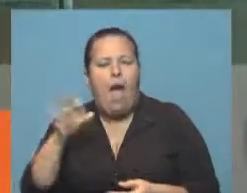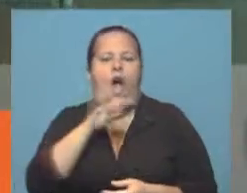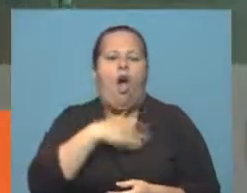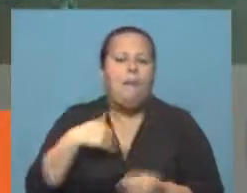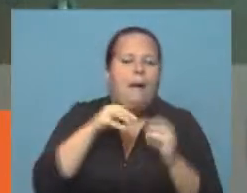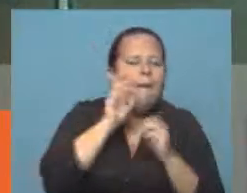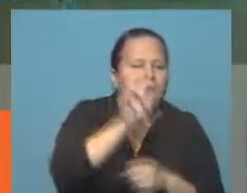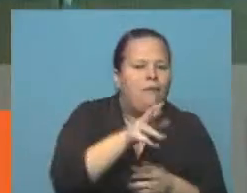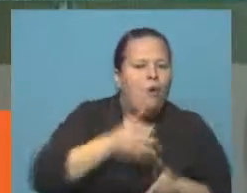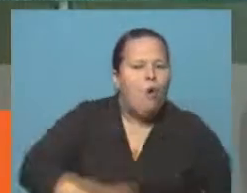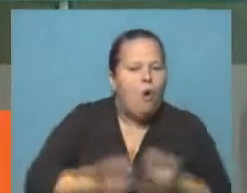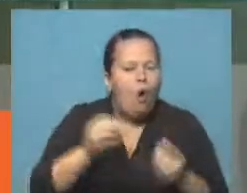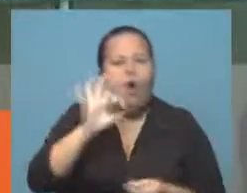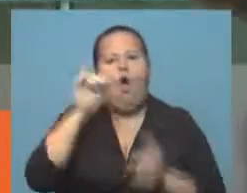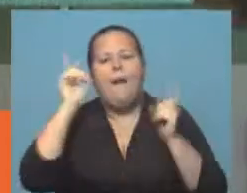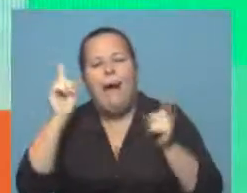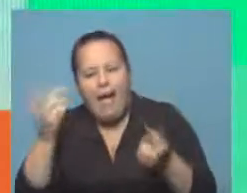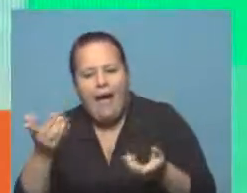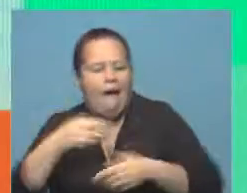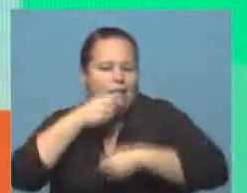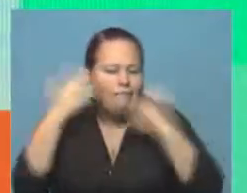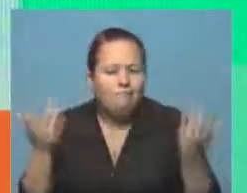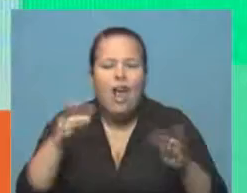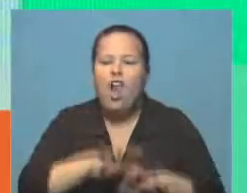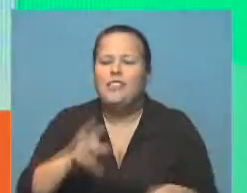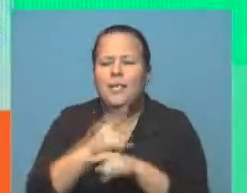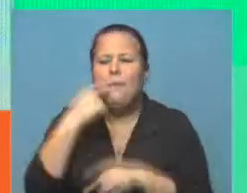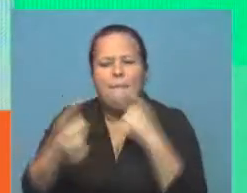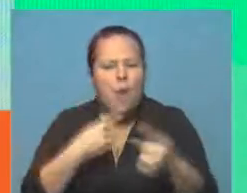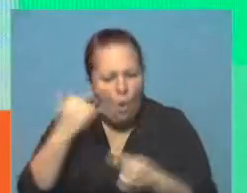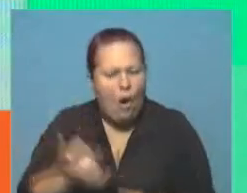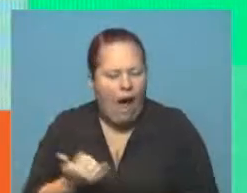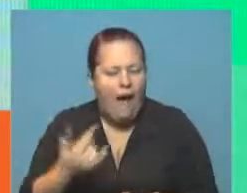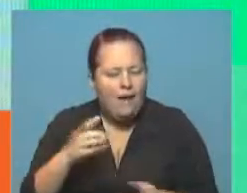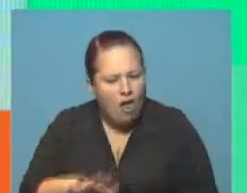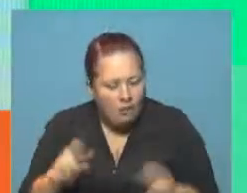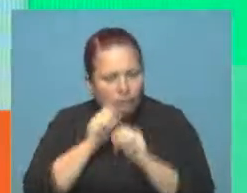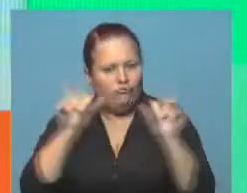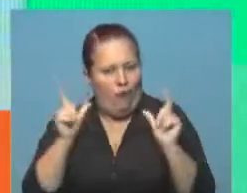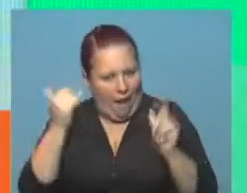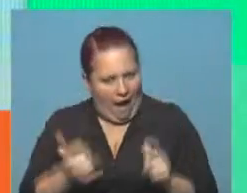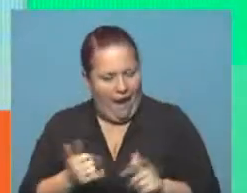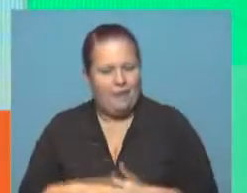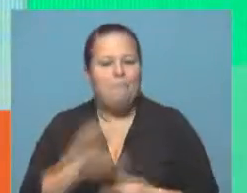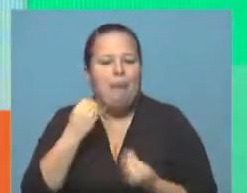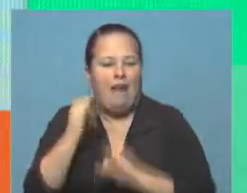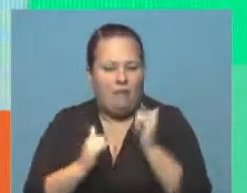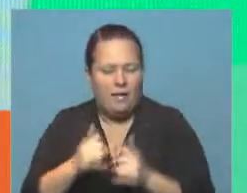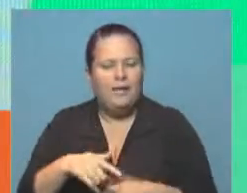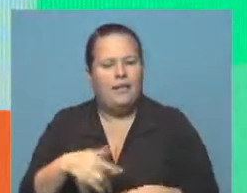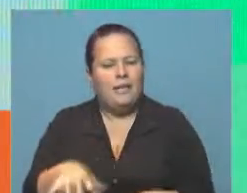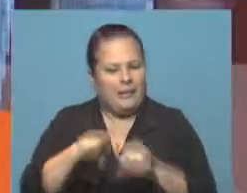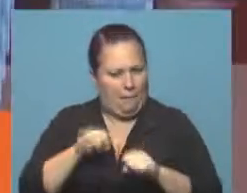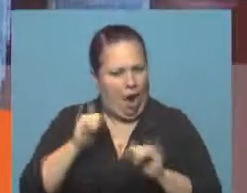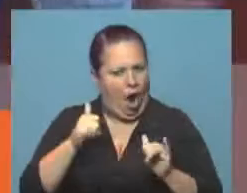del amiguito o de la maestra. O sea, hay muchas cosas que mueven a la información. Están cada vez más